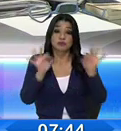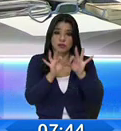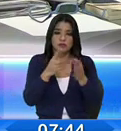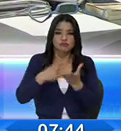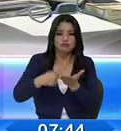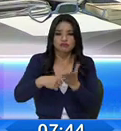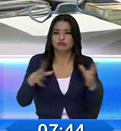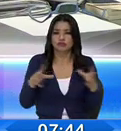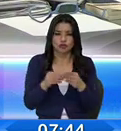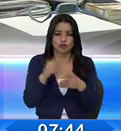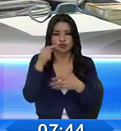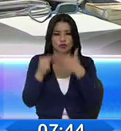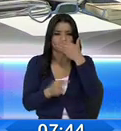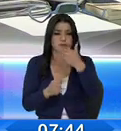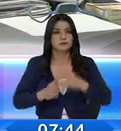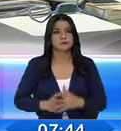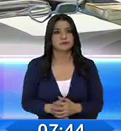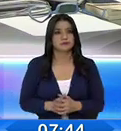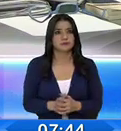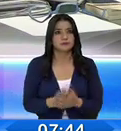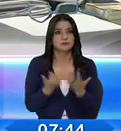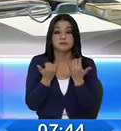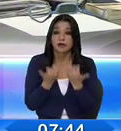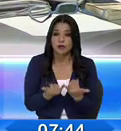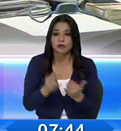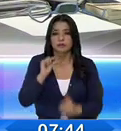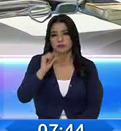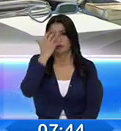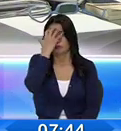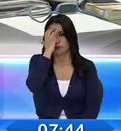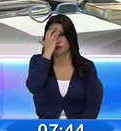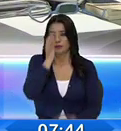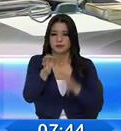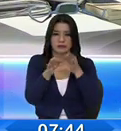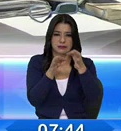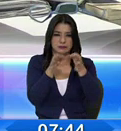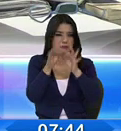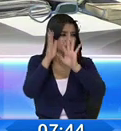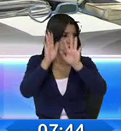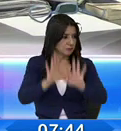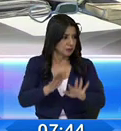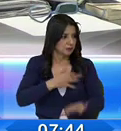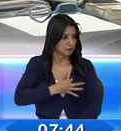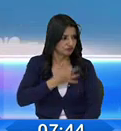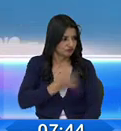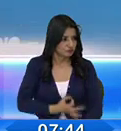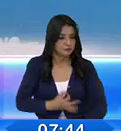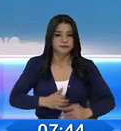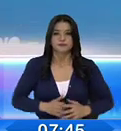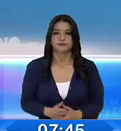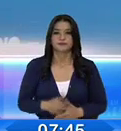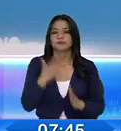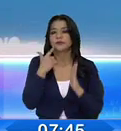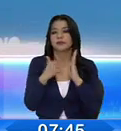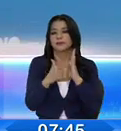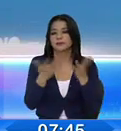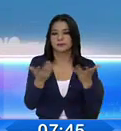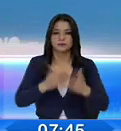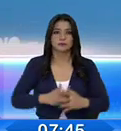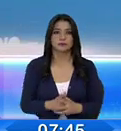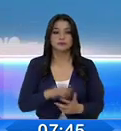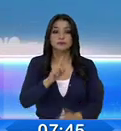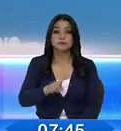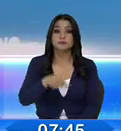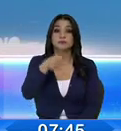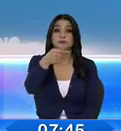todos esos elementos ahora también tengo una preocupación y quiero exponerla con sinceridad aquí qué pasaría si en la